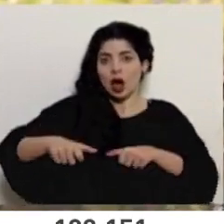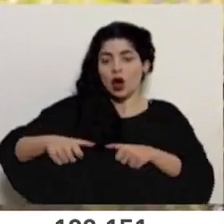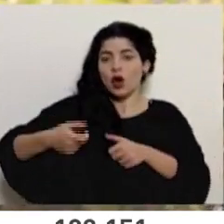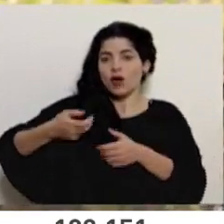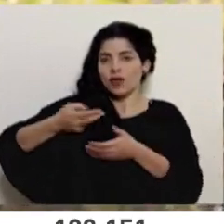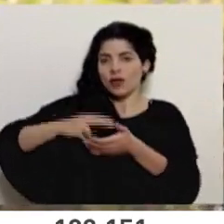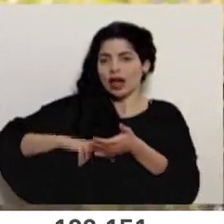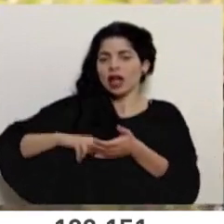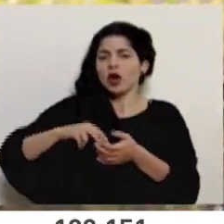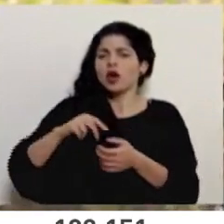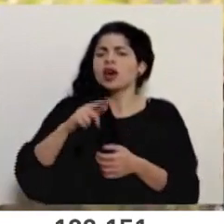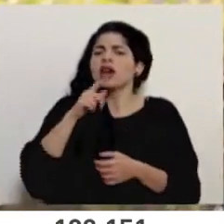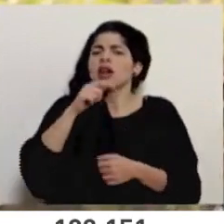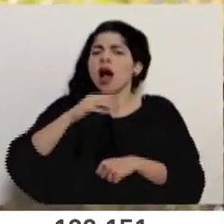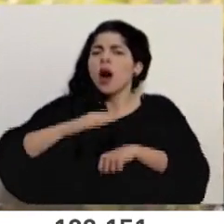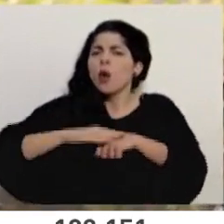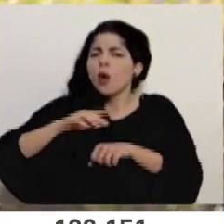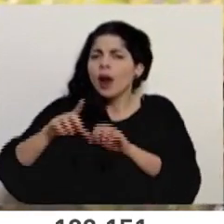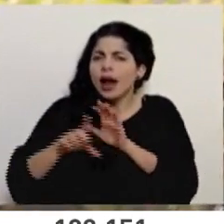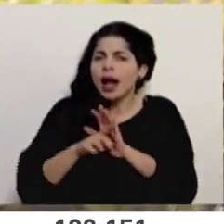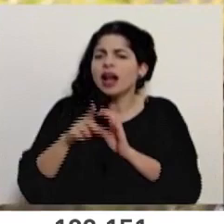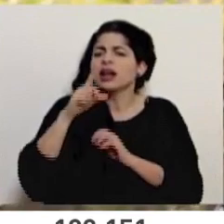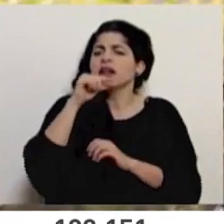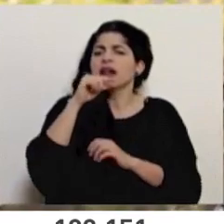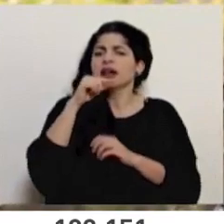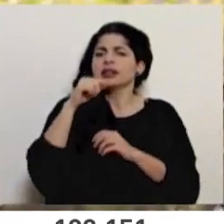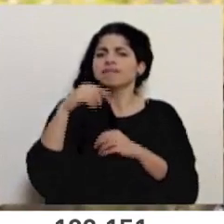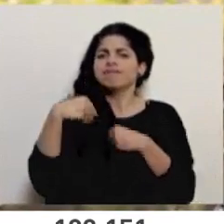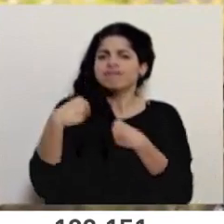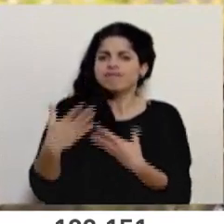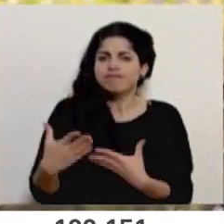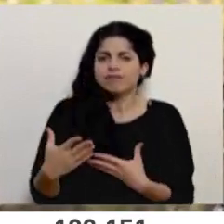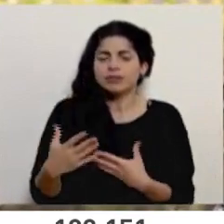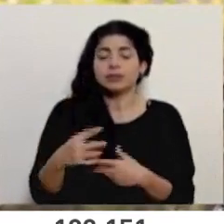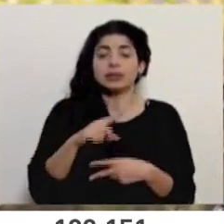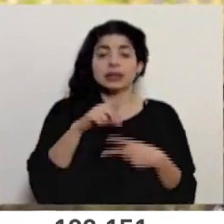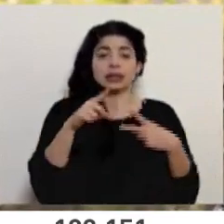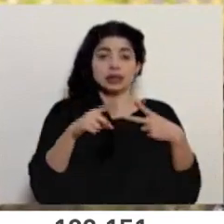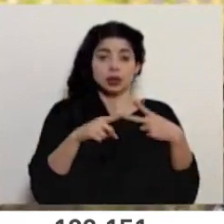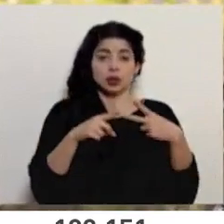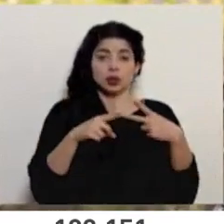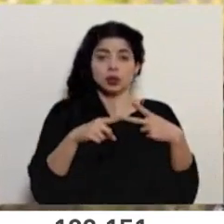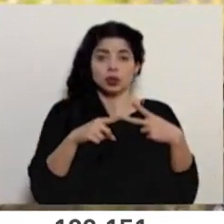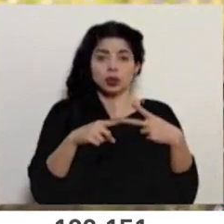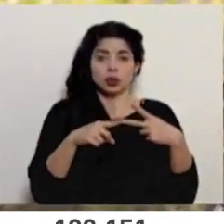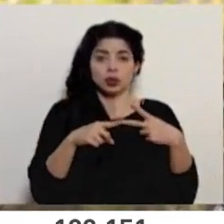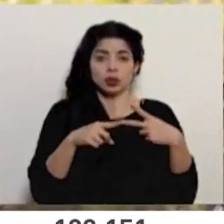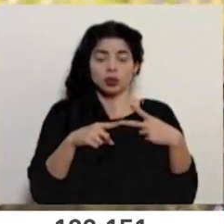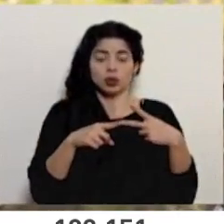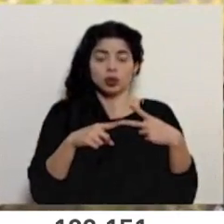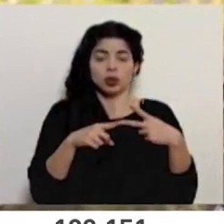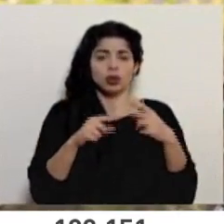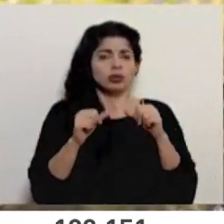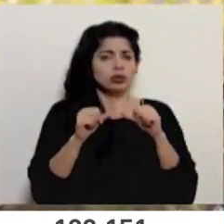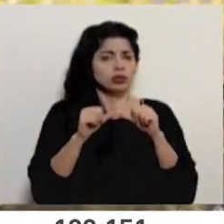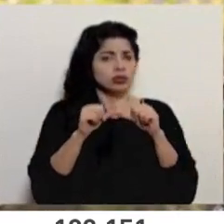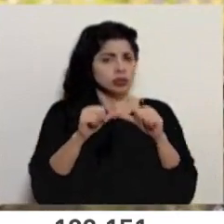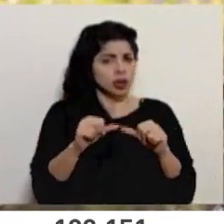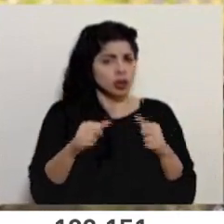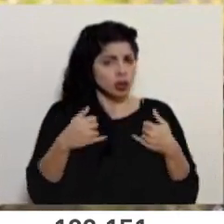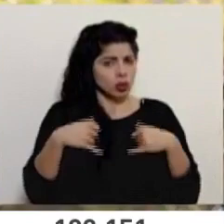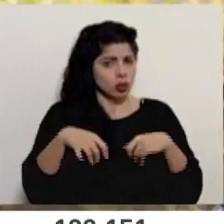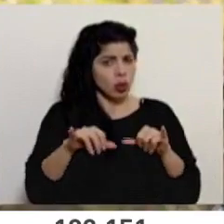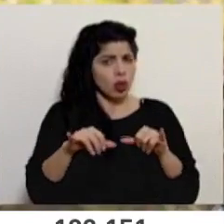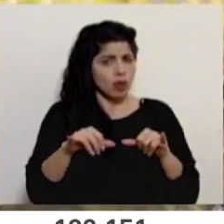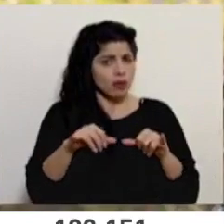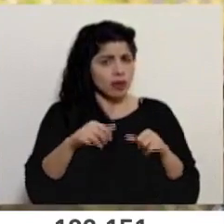fue la autorización legal? ¿Quién la impartió? Segundo, ¿se mantienen vigentes